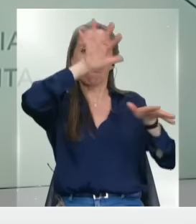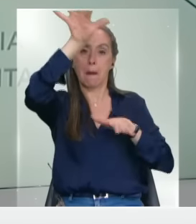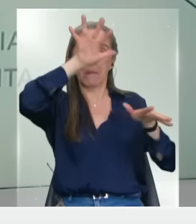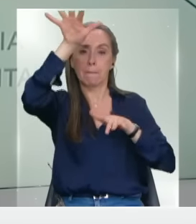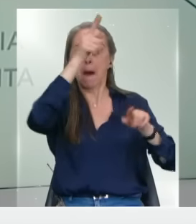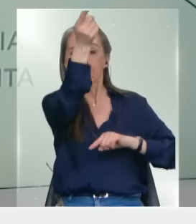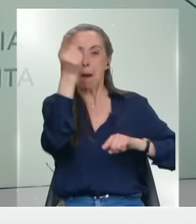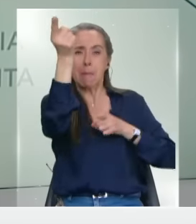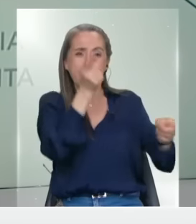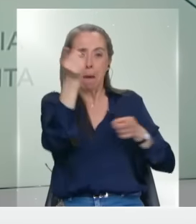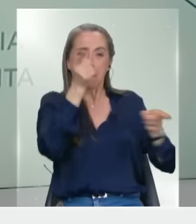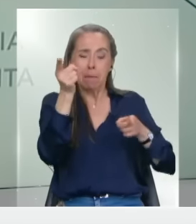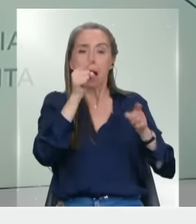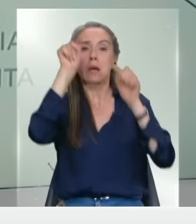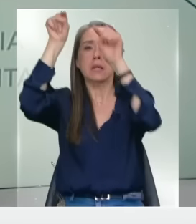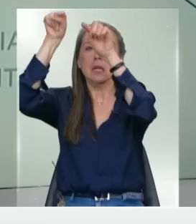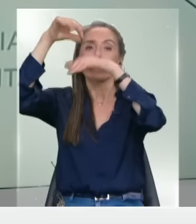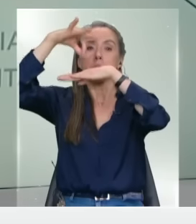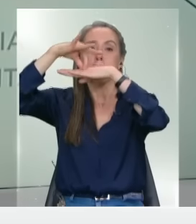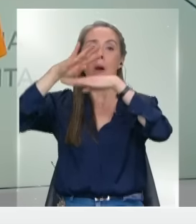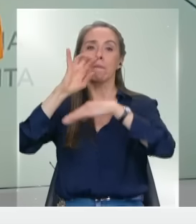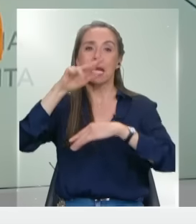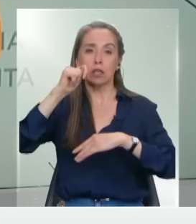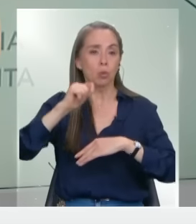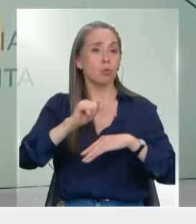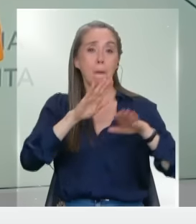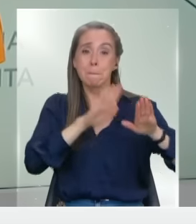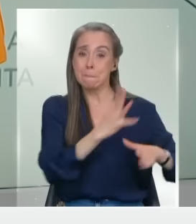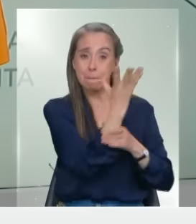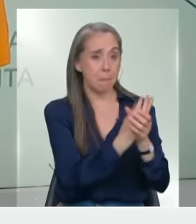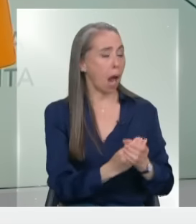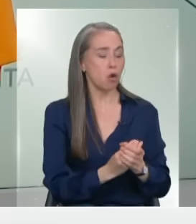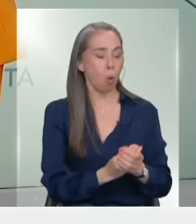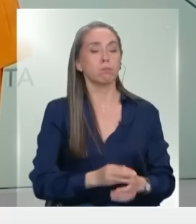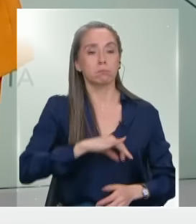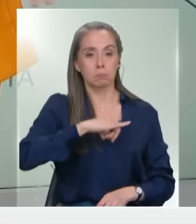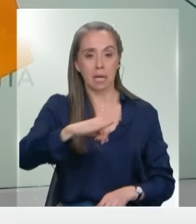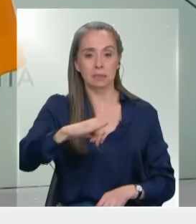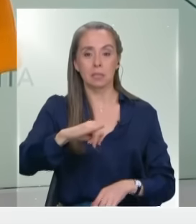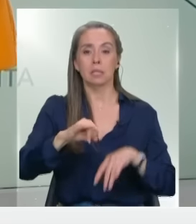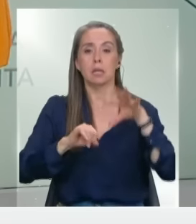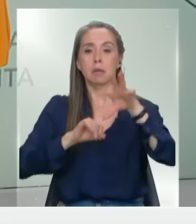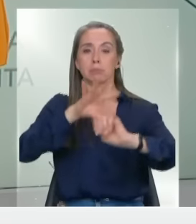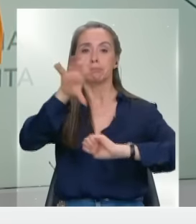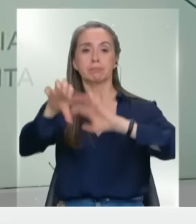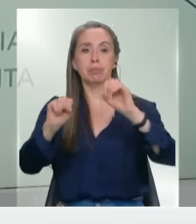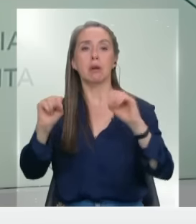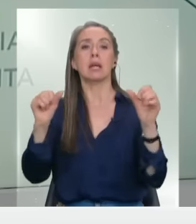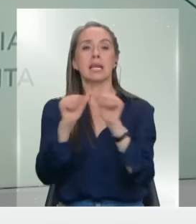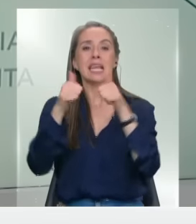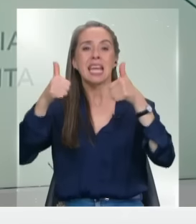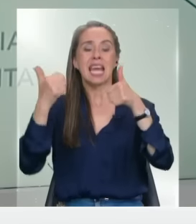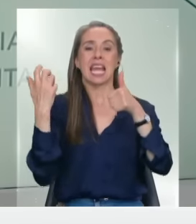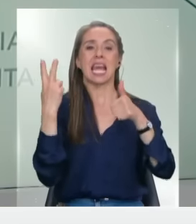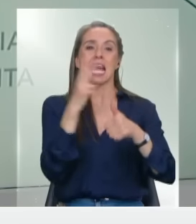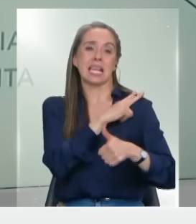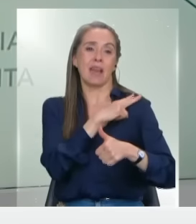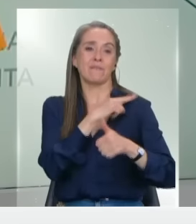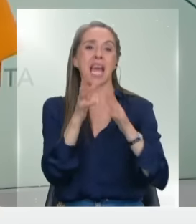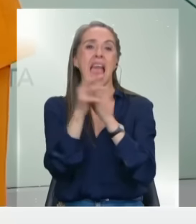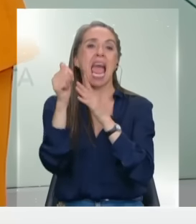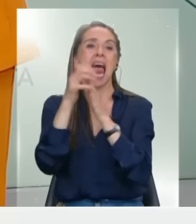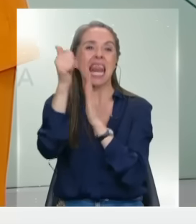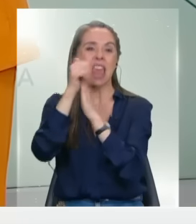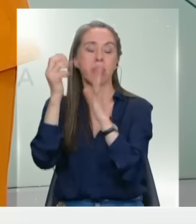tiempo a Beirut y no van a cesar. La fuerza desarticulada de Hezbollah es muy potente